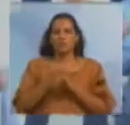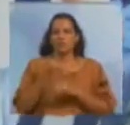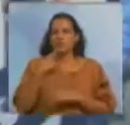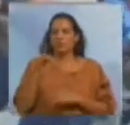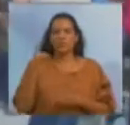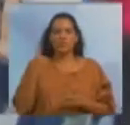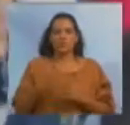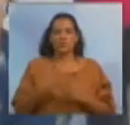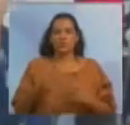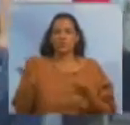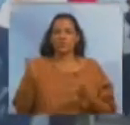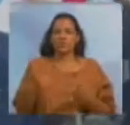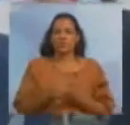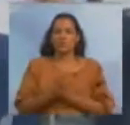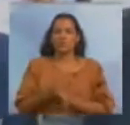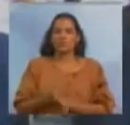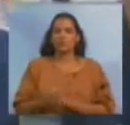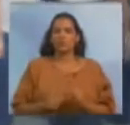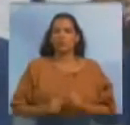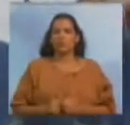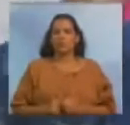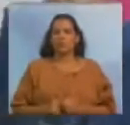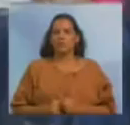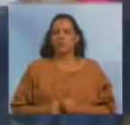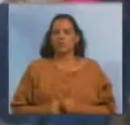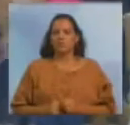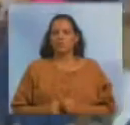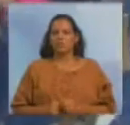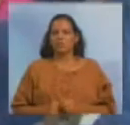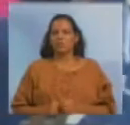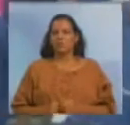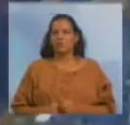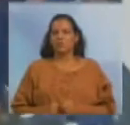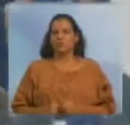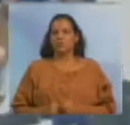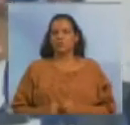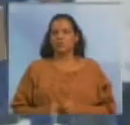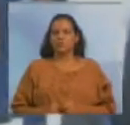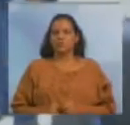pero hasta el momento se ha hecho imposible. Luis Guerra, Telecosta.